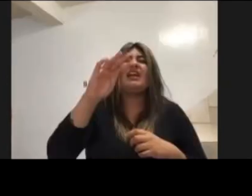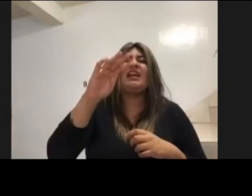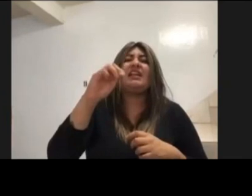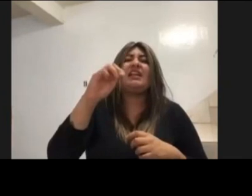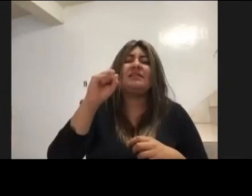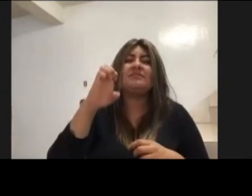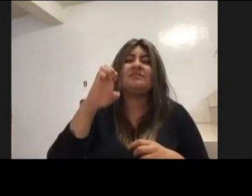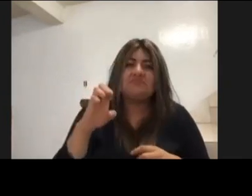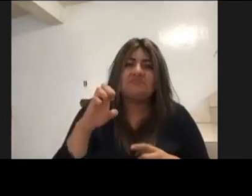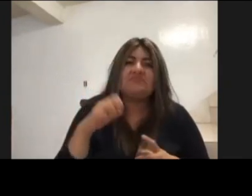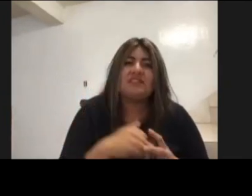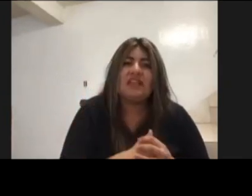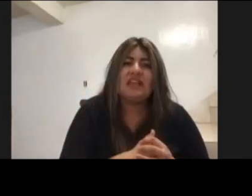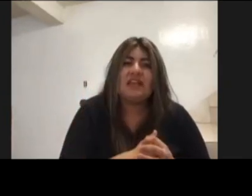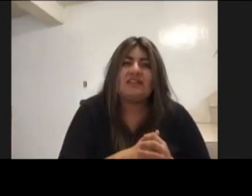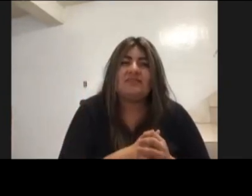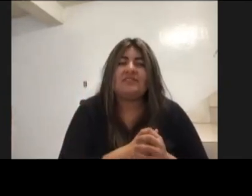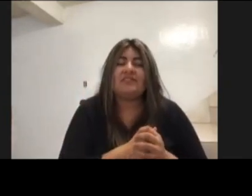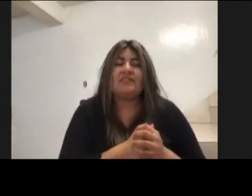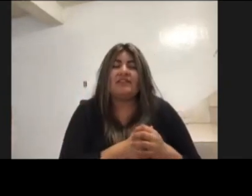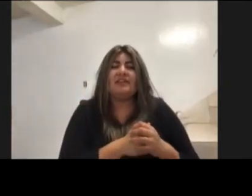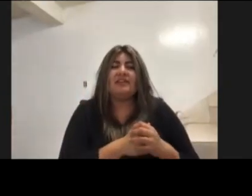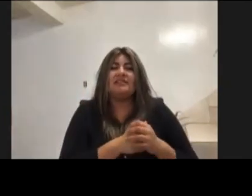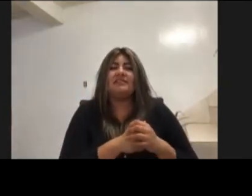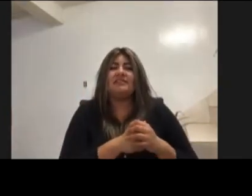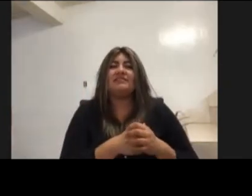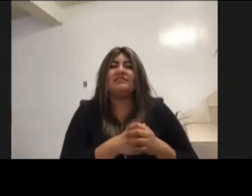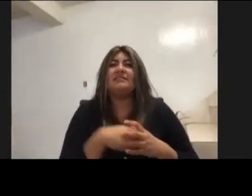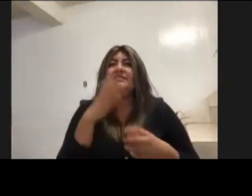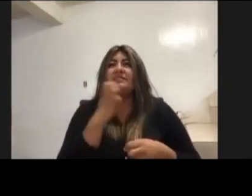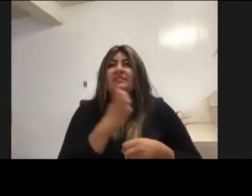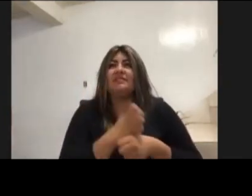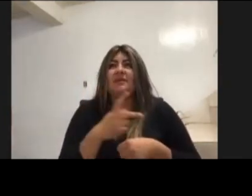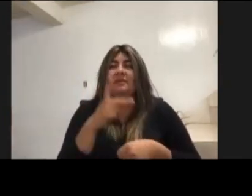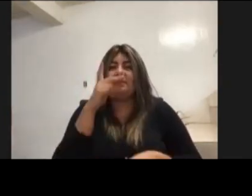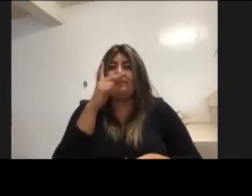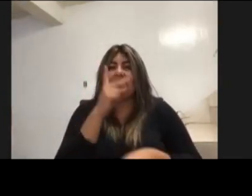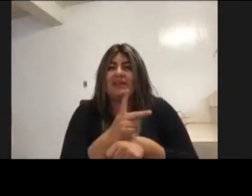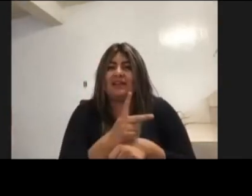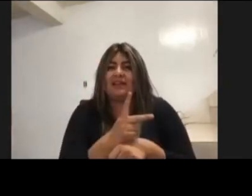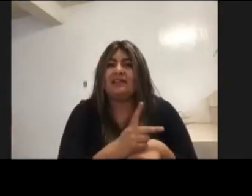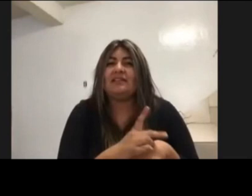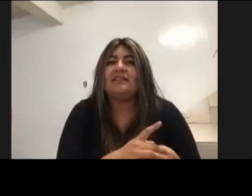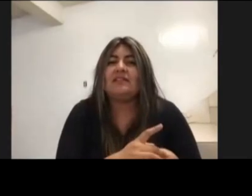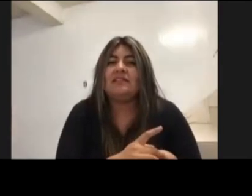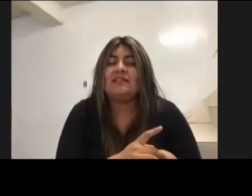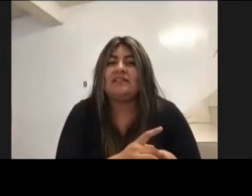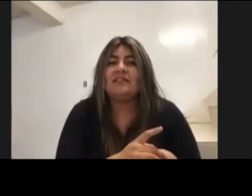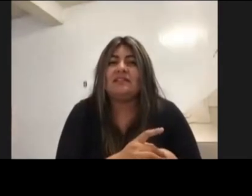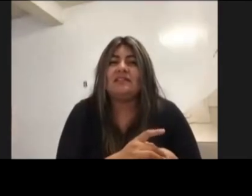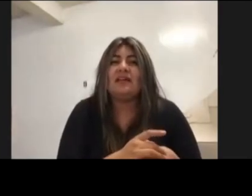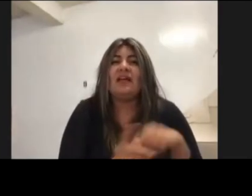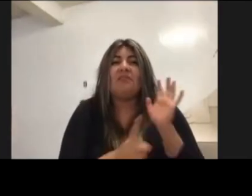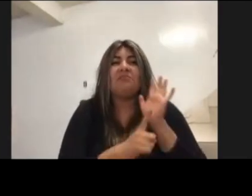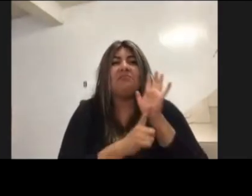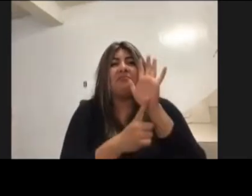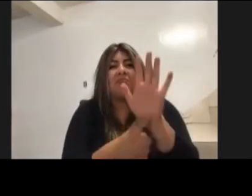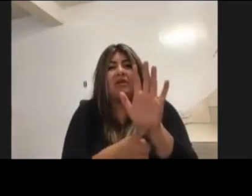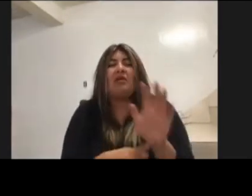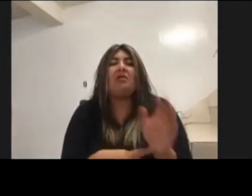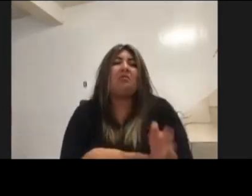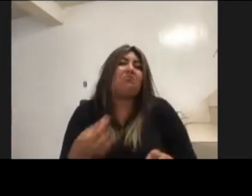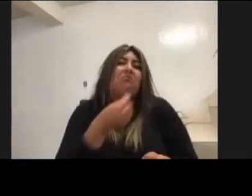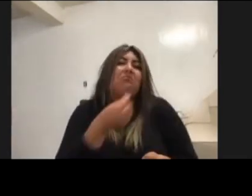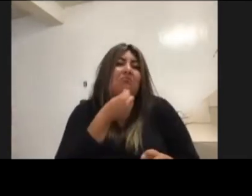geografía, cuarto de primaria. Aquí nosotros tenemos la evidencia de este chico con síndrome de Down que nos